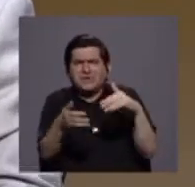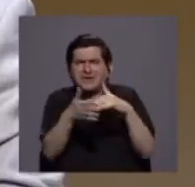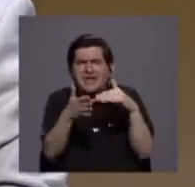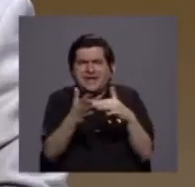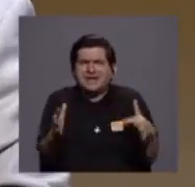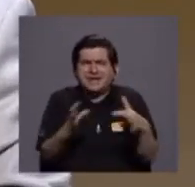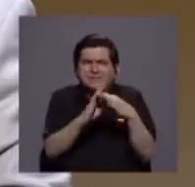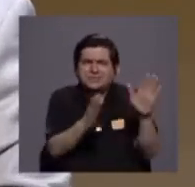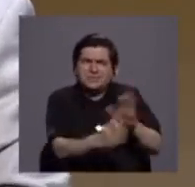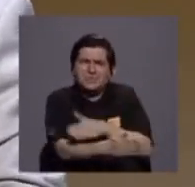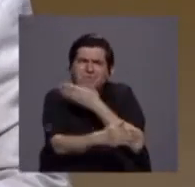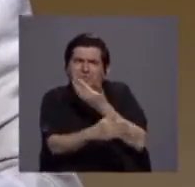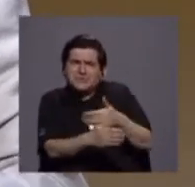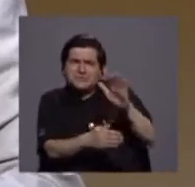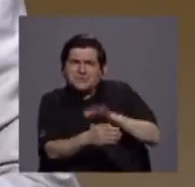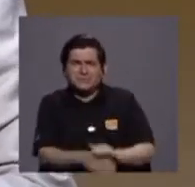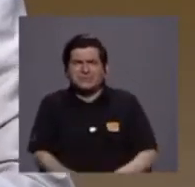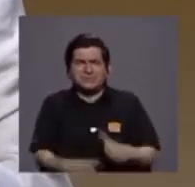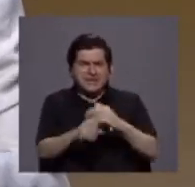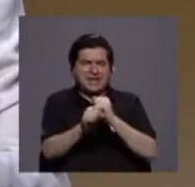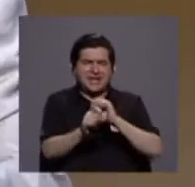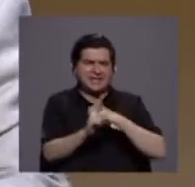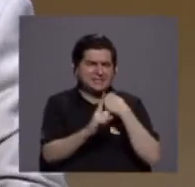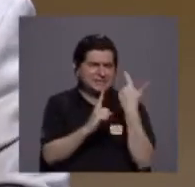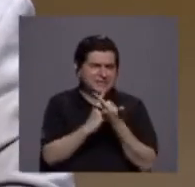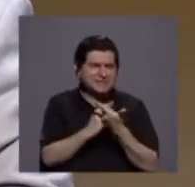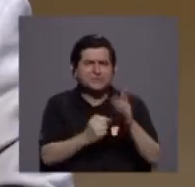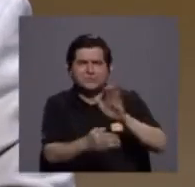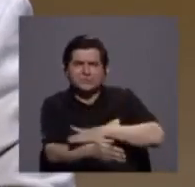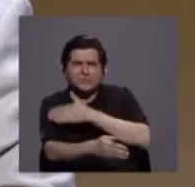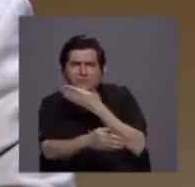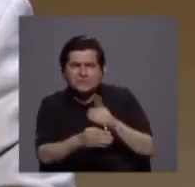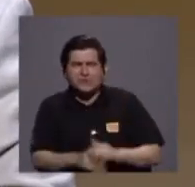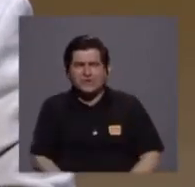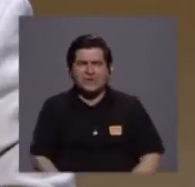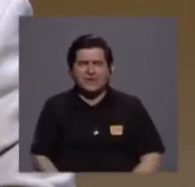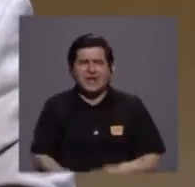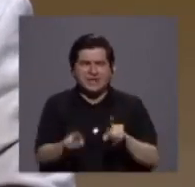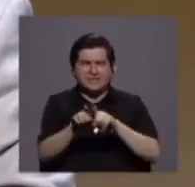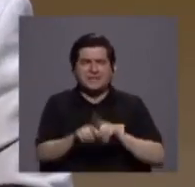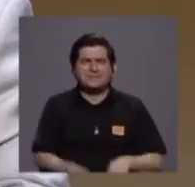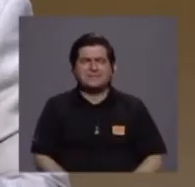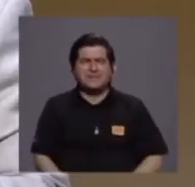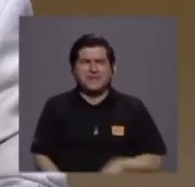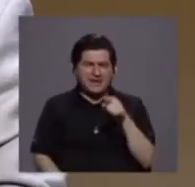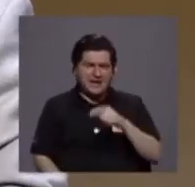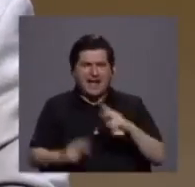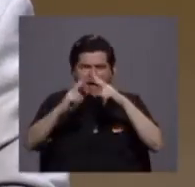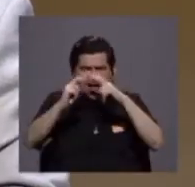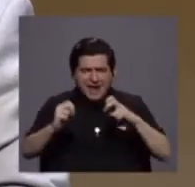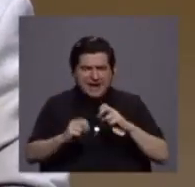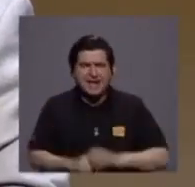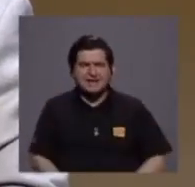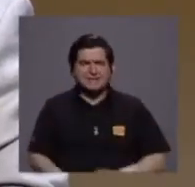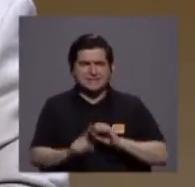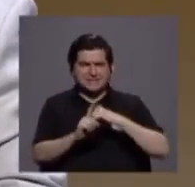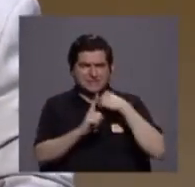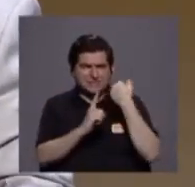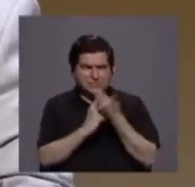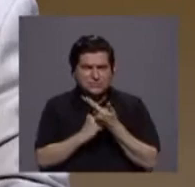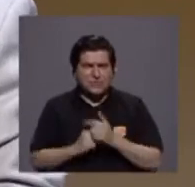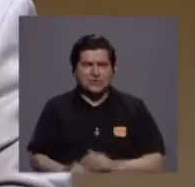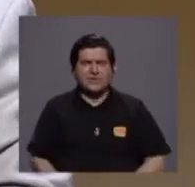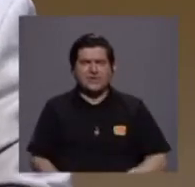tienen que ver con música, que hace sociología de la música, que hace etnografía institucional y que se reconoce como docente y ha